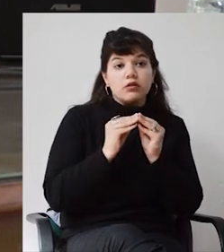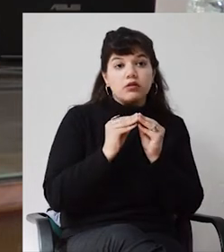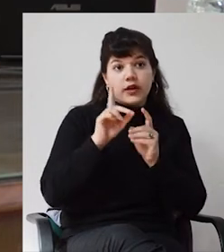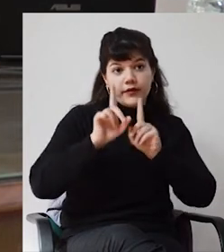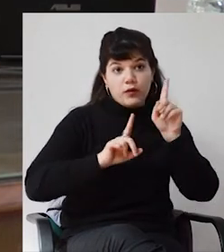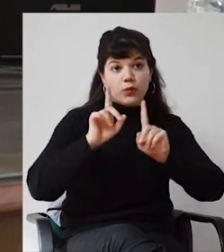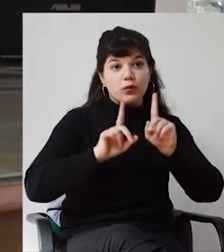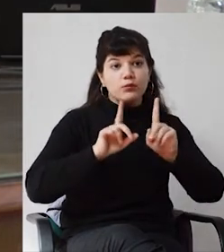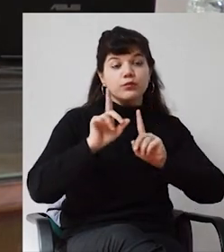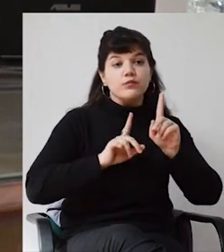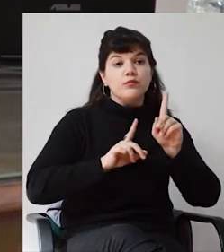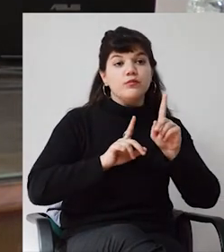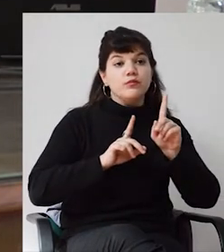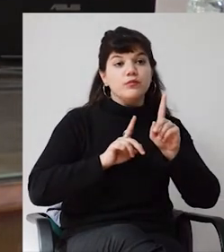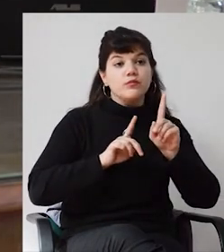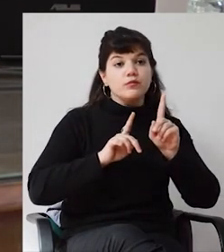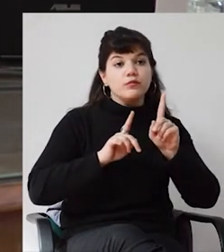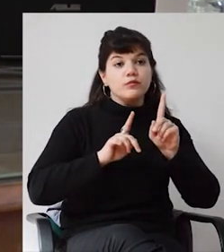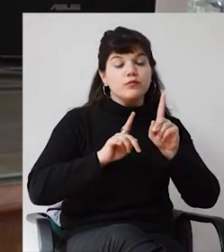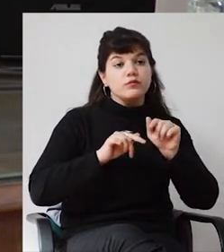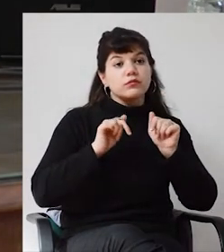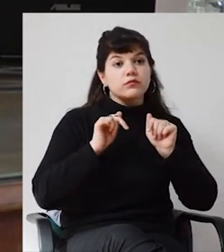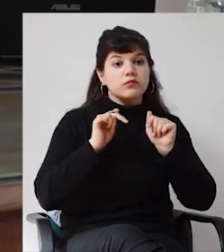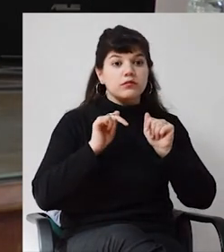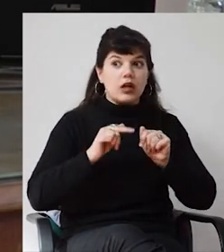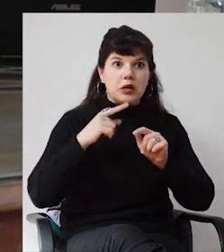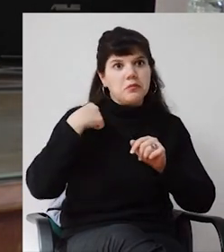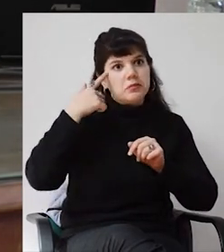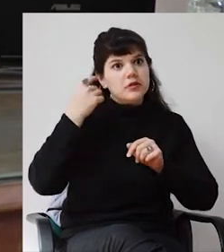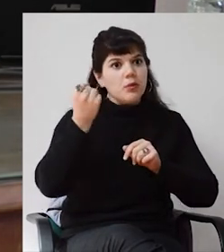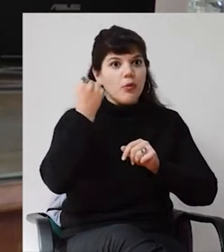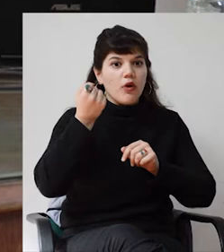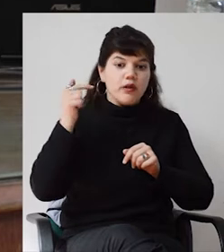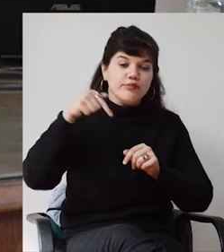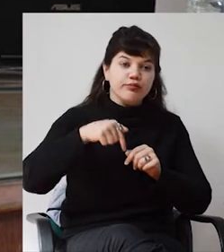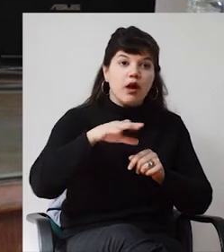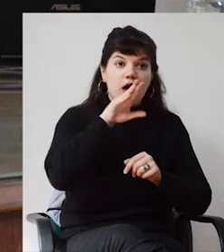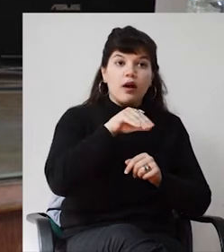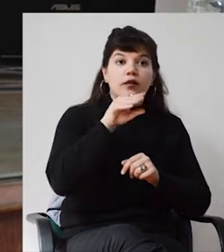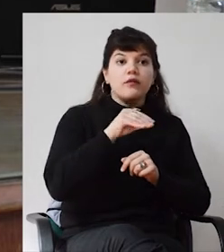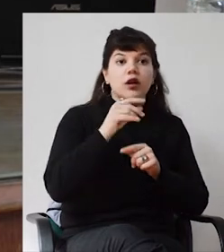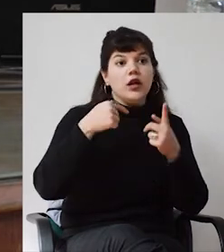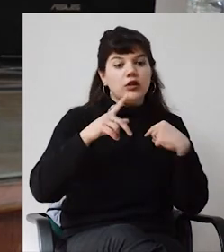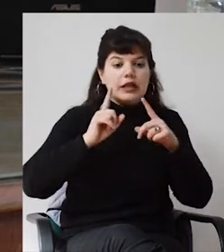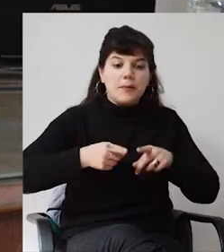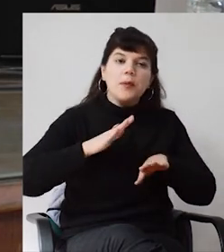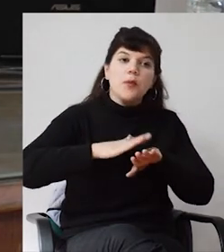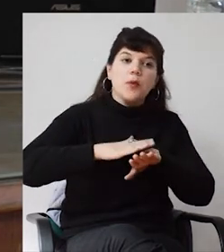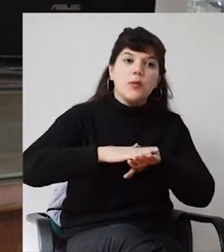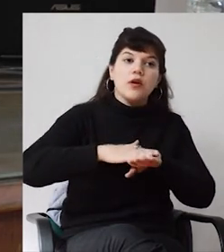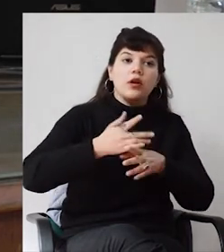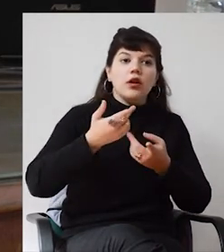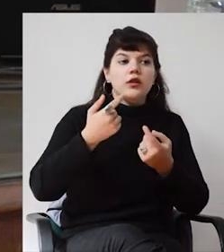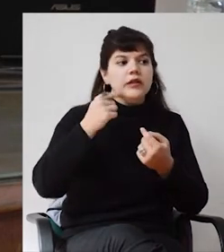compañeros de la universidad, que se entendió bien importante tener su palabra, y al mismo tiempo, bueno, un